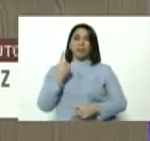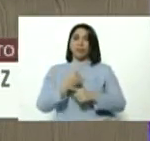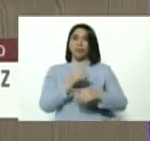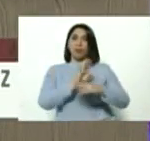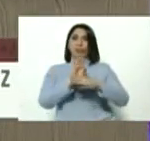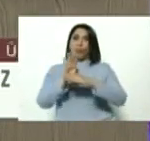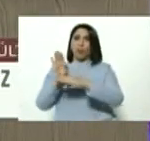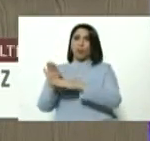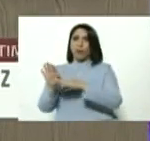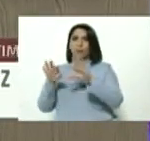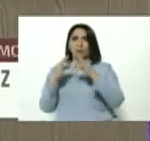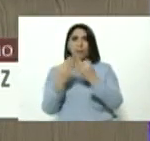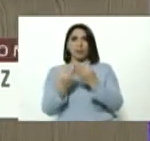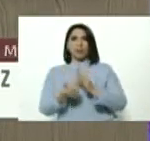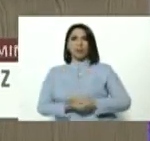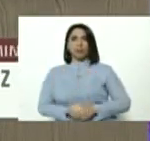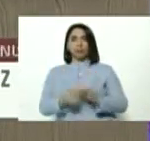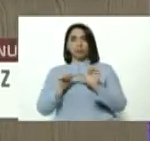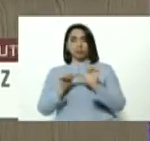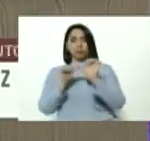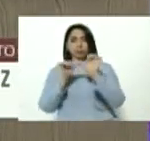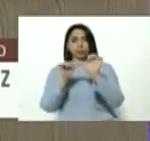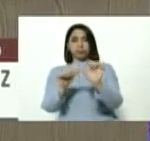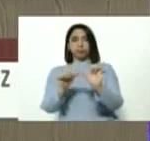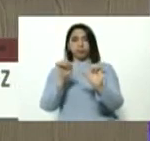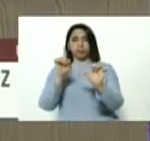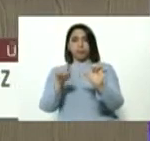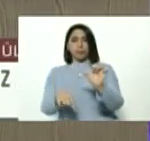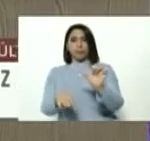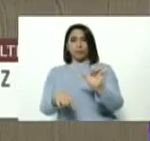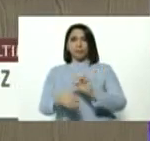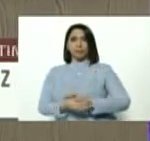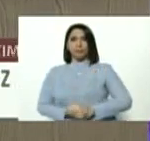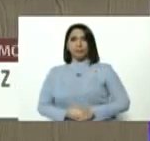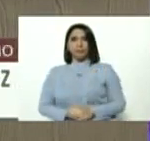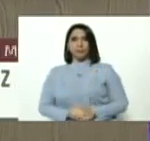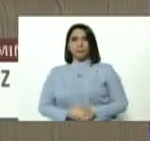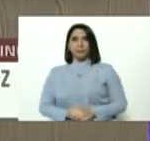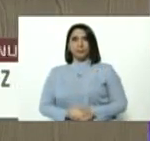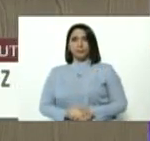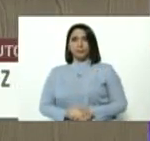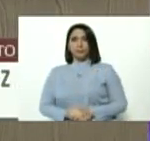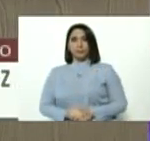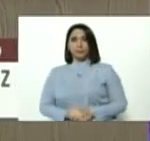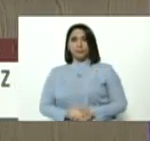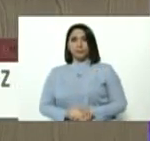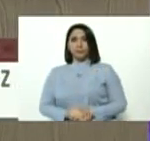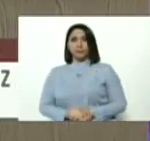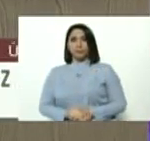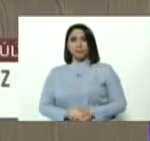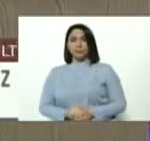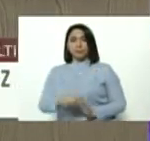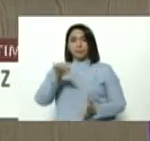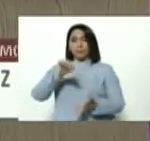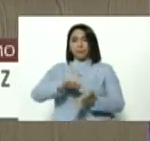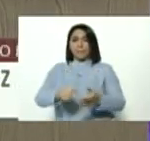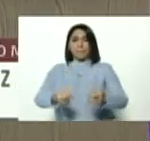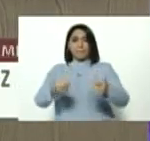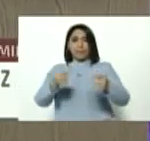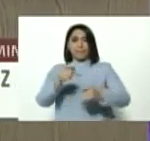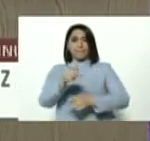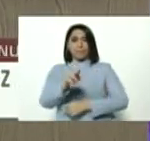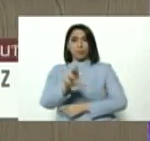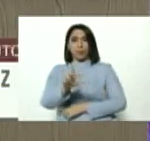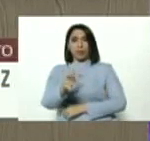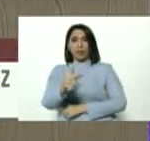sus familiares. Se mantienen, por supuesto, donde tenemos estos focos tan graves, como es el caso del foco del mercado de las pulgas en Maracaibo,